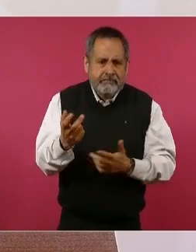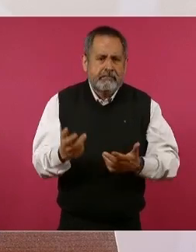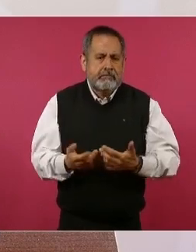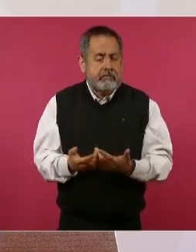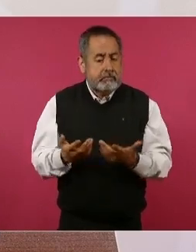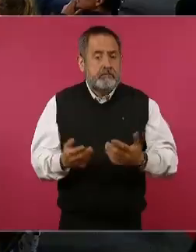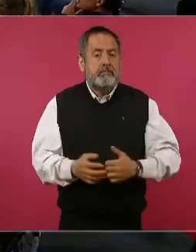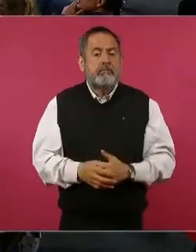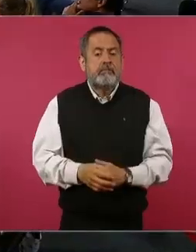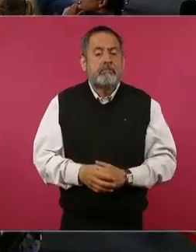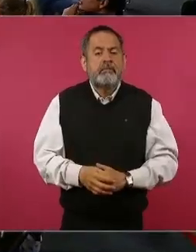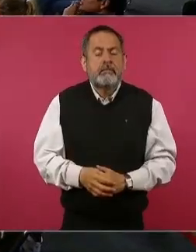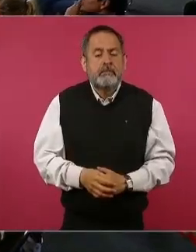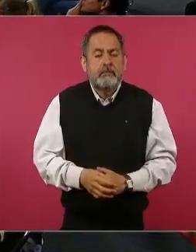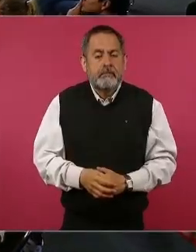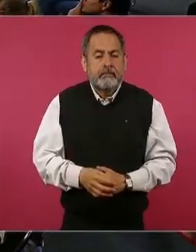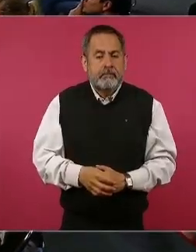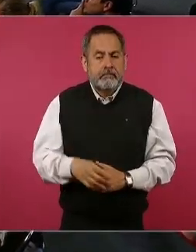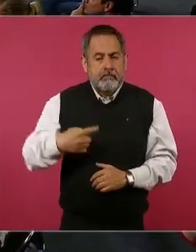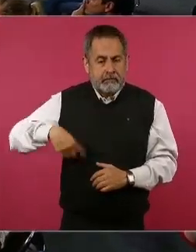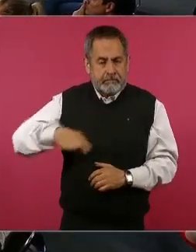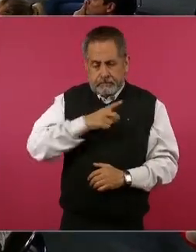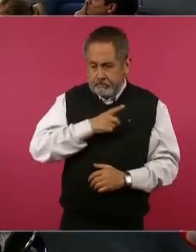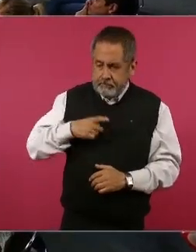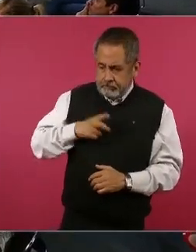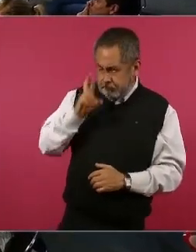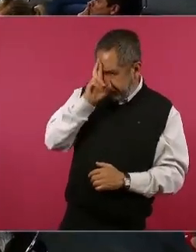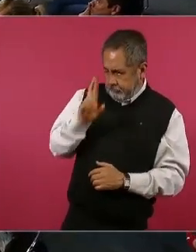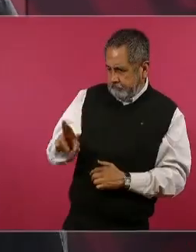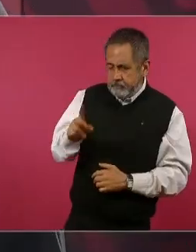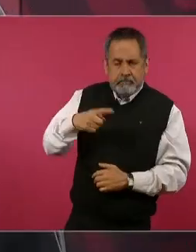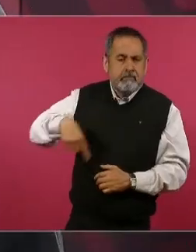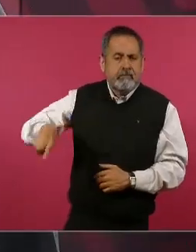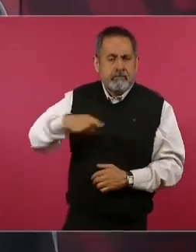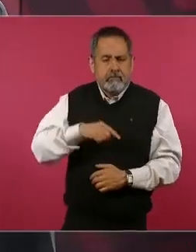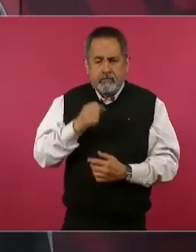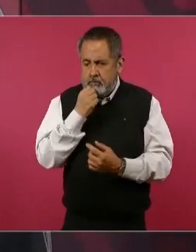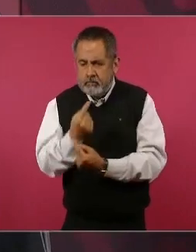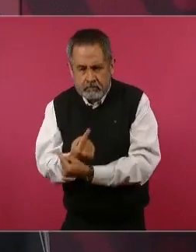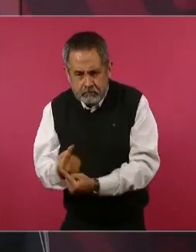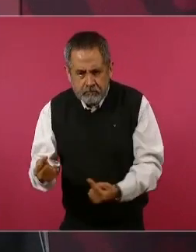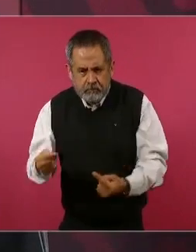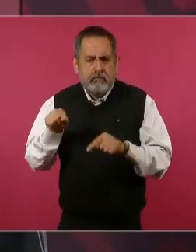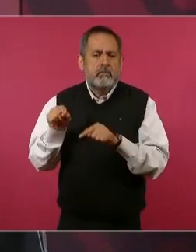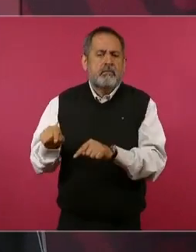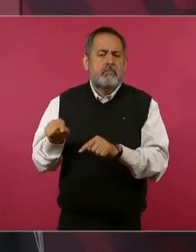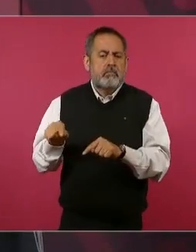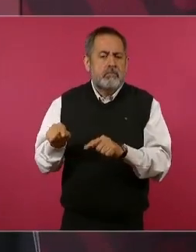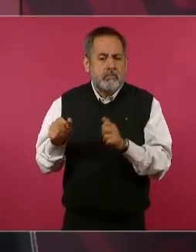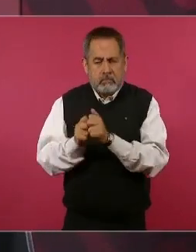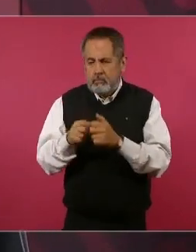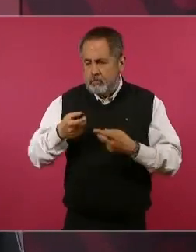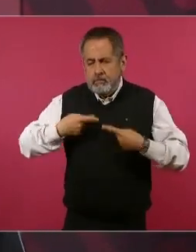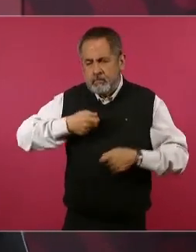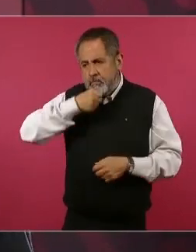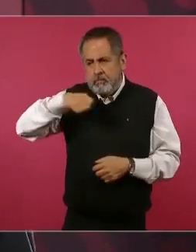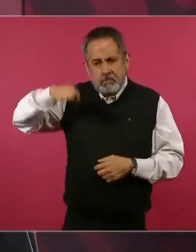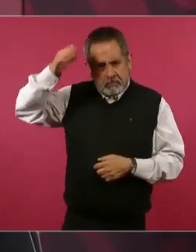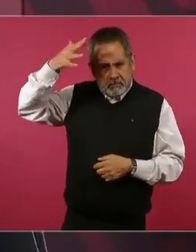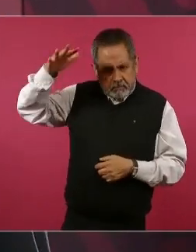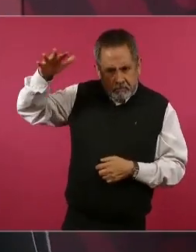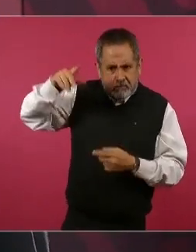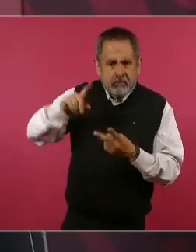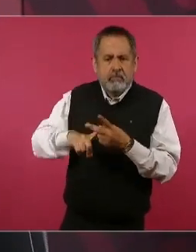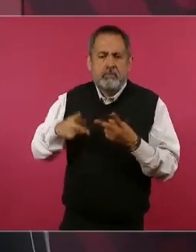y que seamos respetuosos con los niños, con los adultos